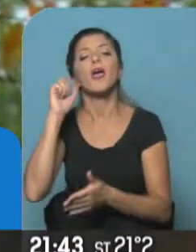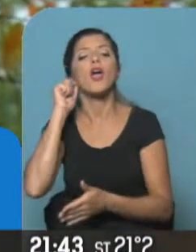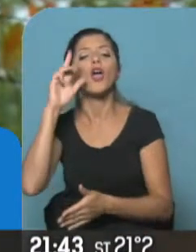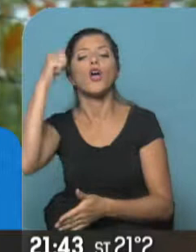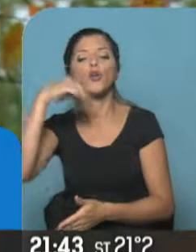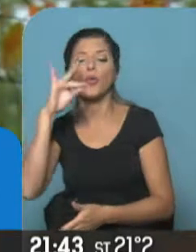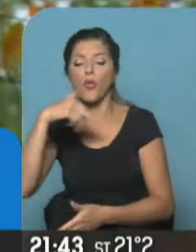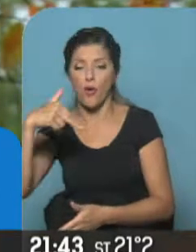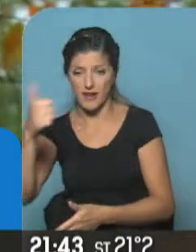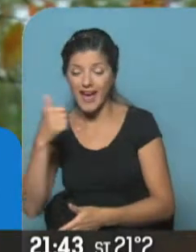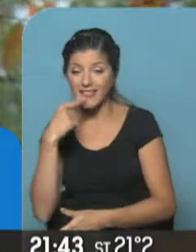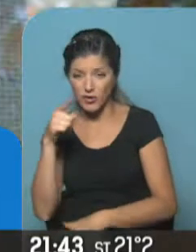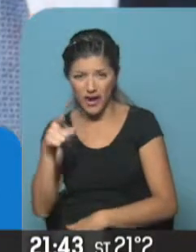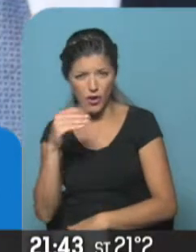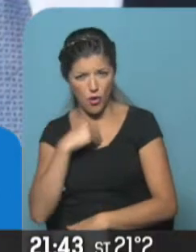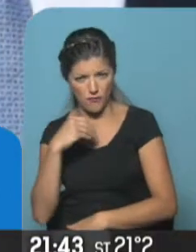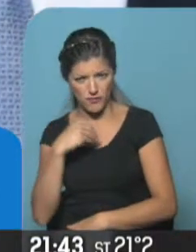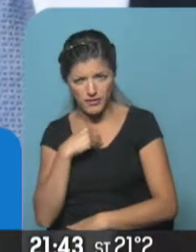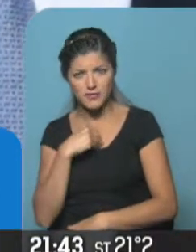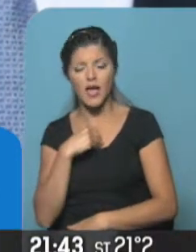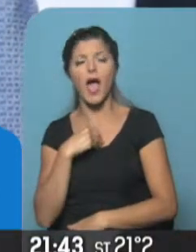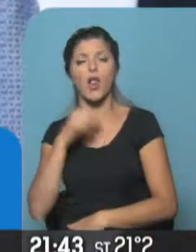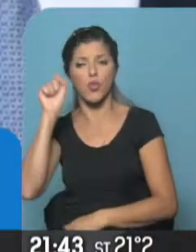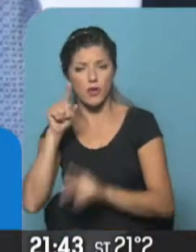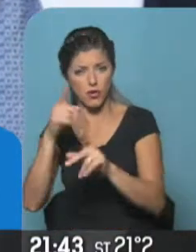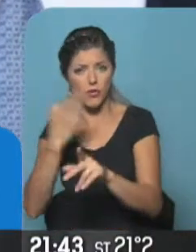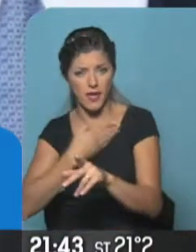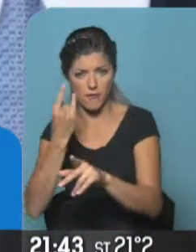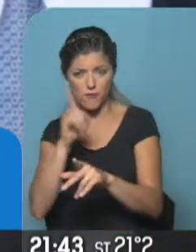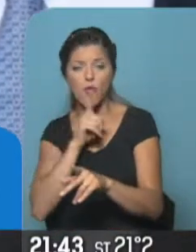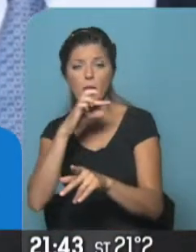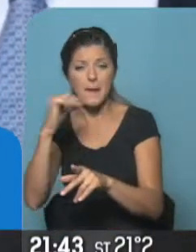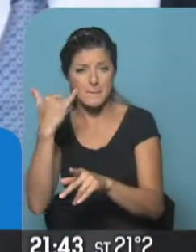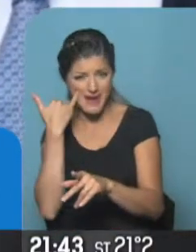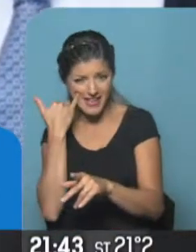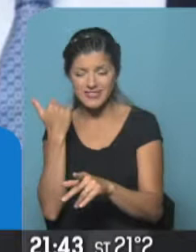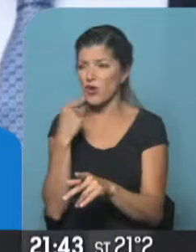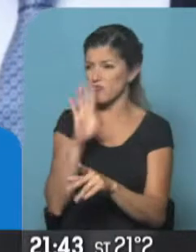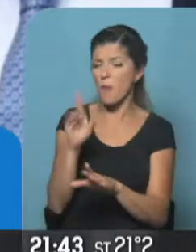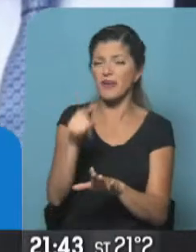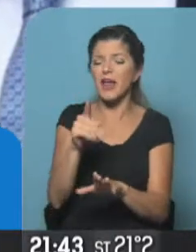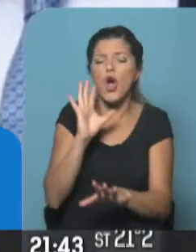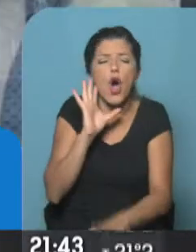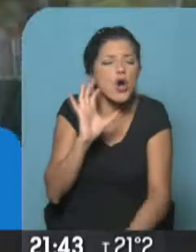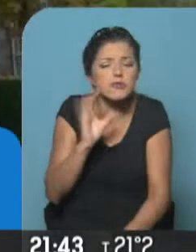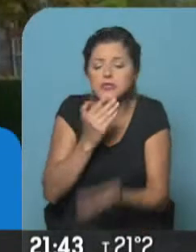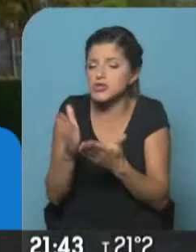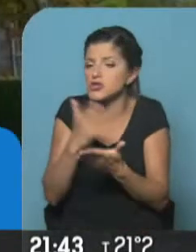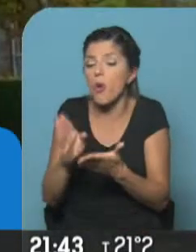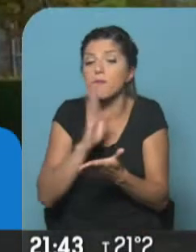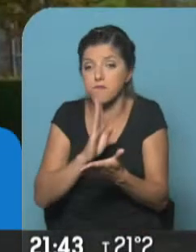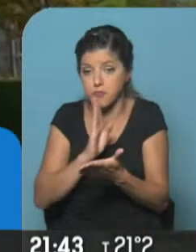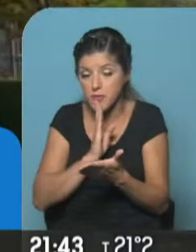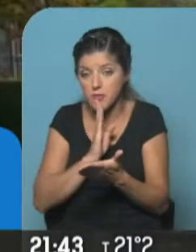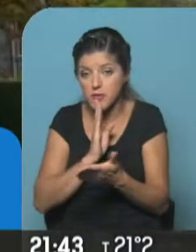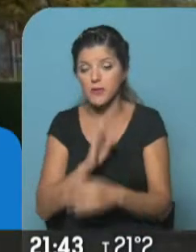en Mariano Jenkins, dueño de Full Play, por el odio que sentía hacia los judíos. Los Jenkins fueron detenidos en 2015,